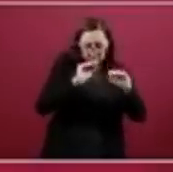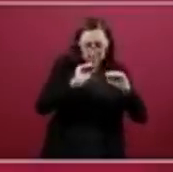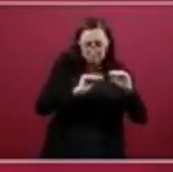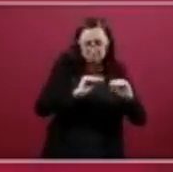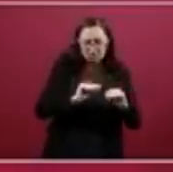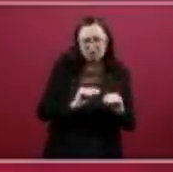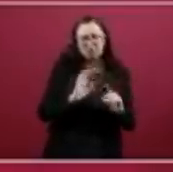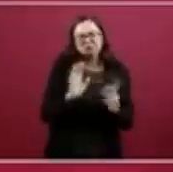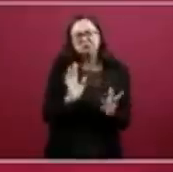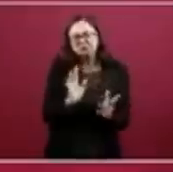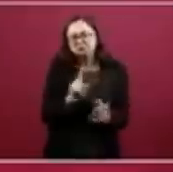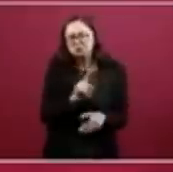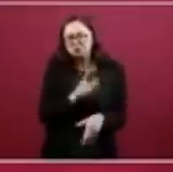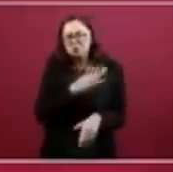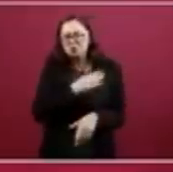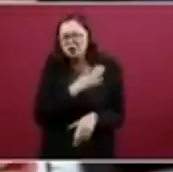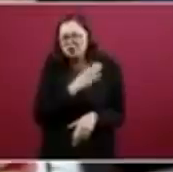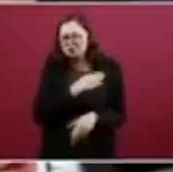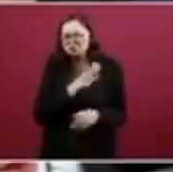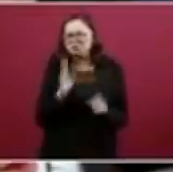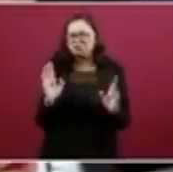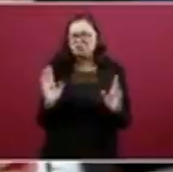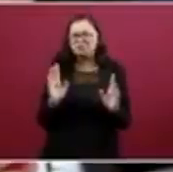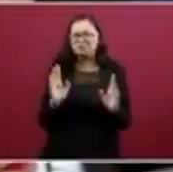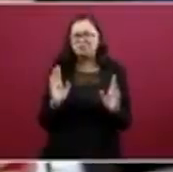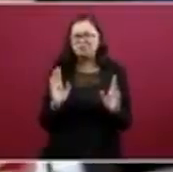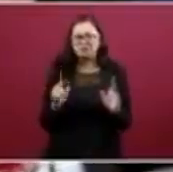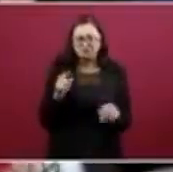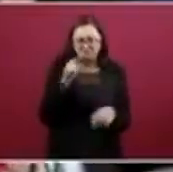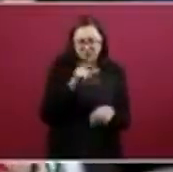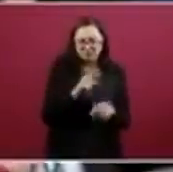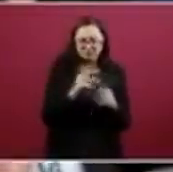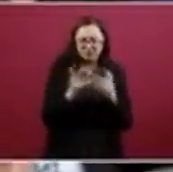bien intencionado, alguien que se formó